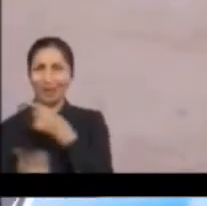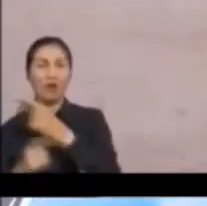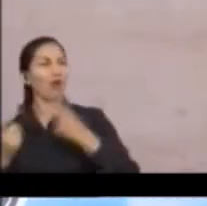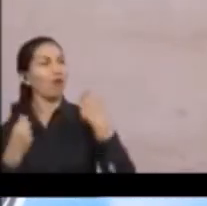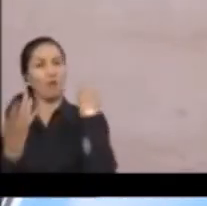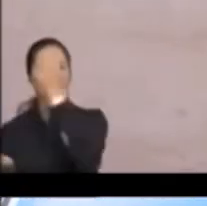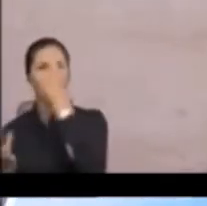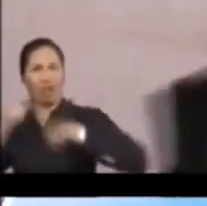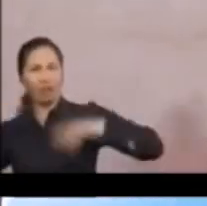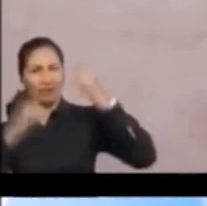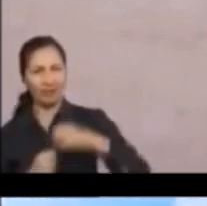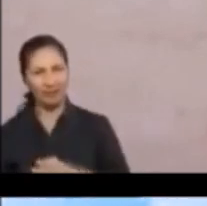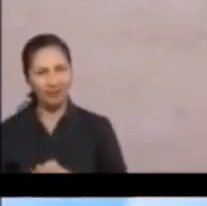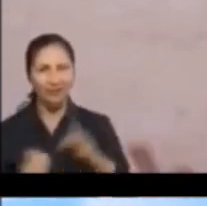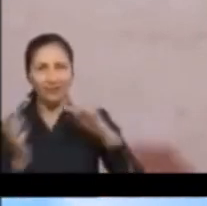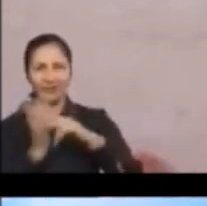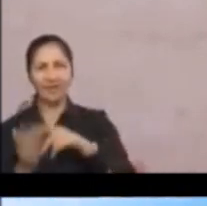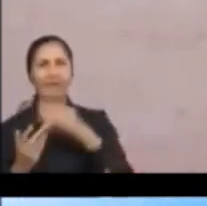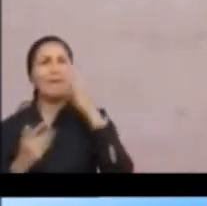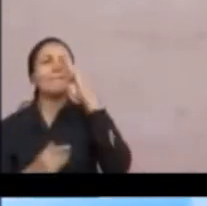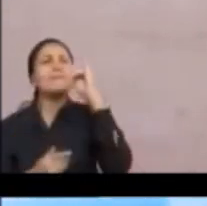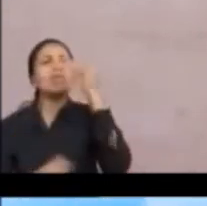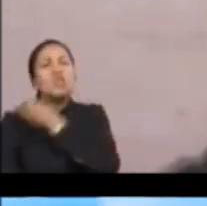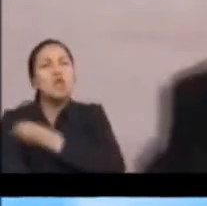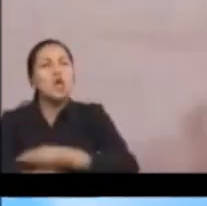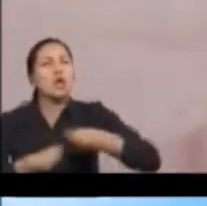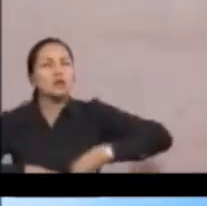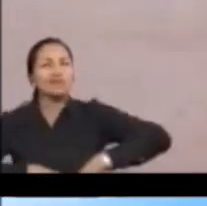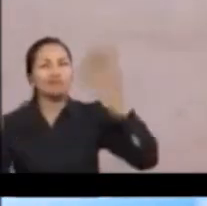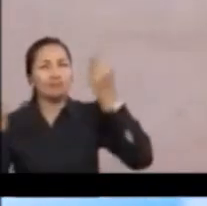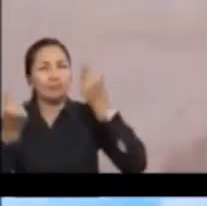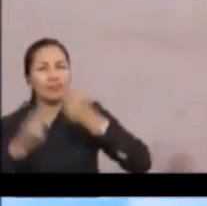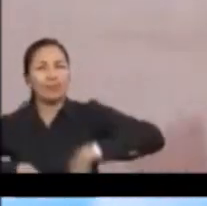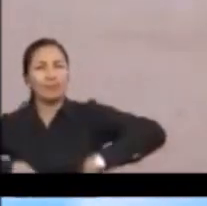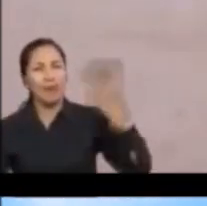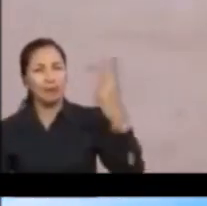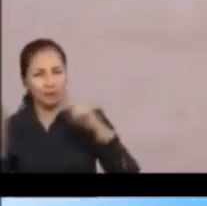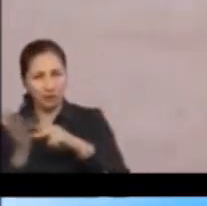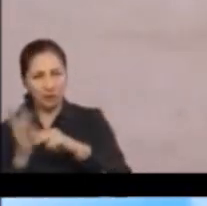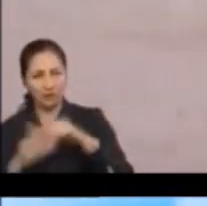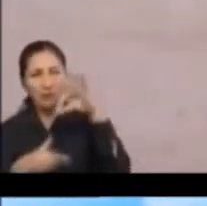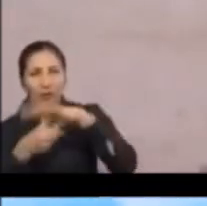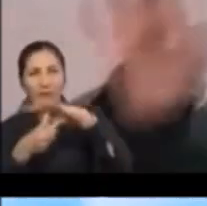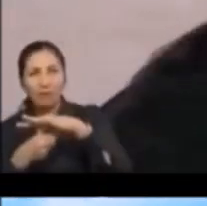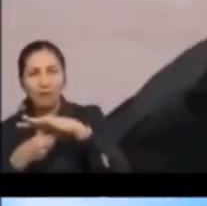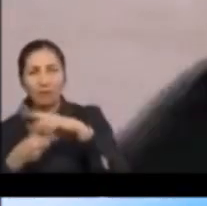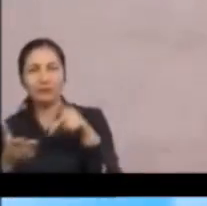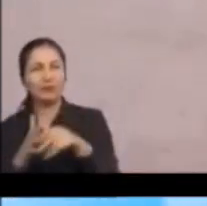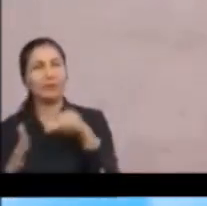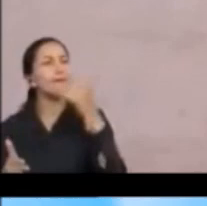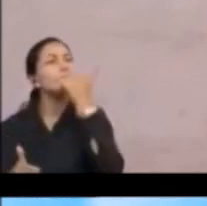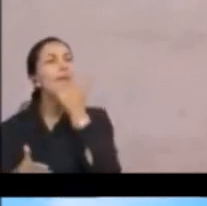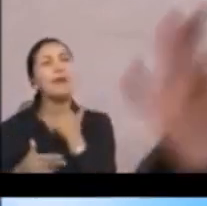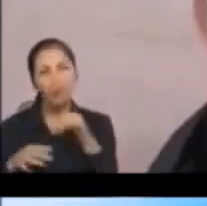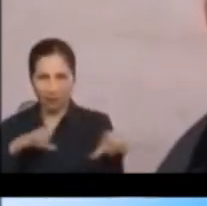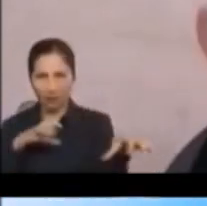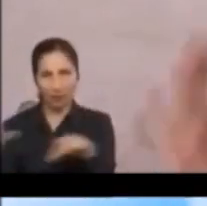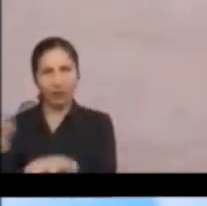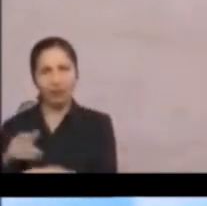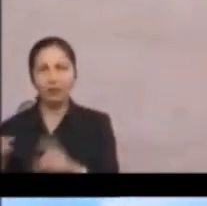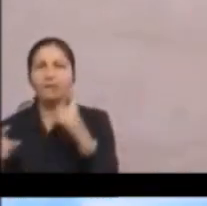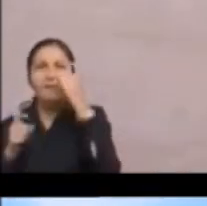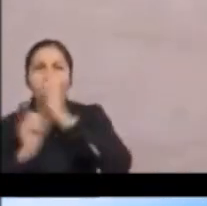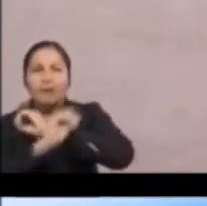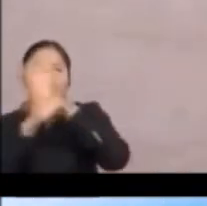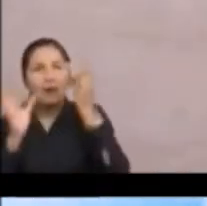parlamentarias, que nos gastamos billones de pesos, senadores, billones de pesos en unas elecciones que salieron mal, que no